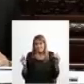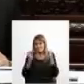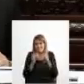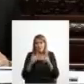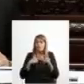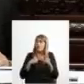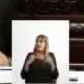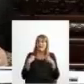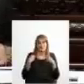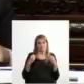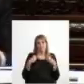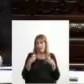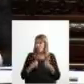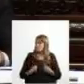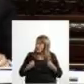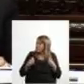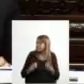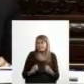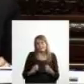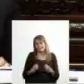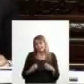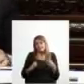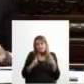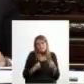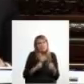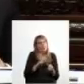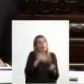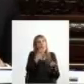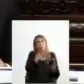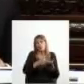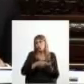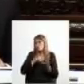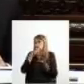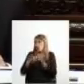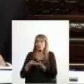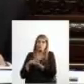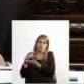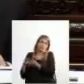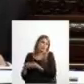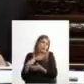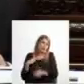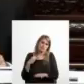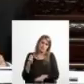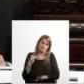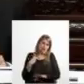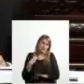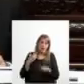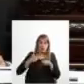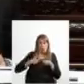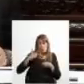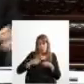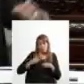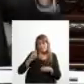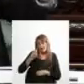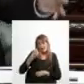de sinchar. Se cansó de subsidiar a otros. Se cansó de pagar el combustible más caro